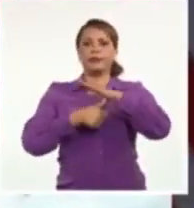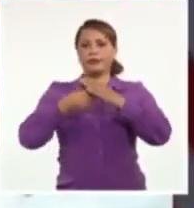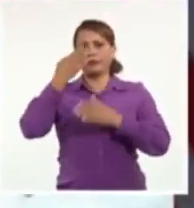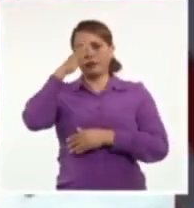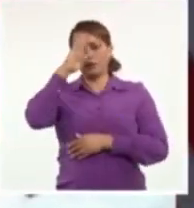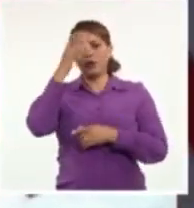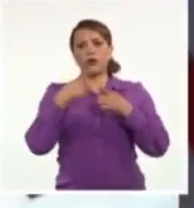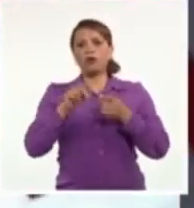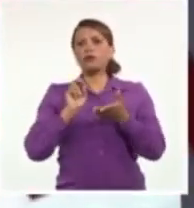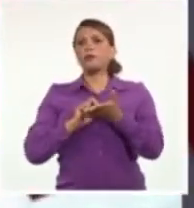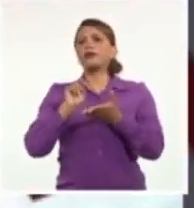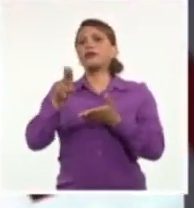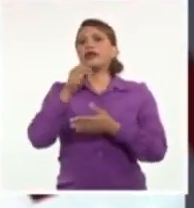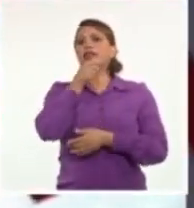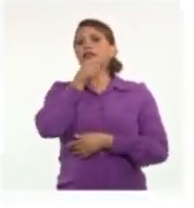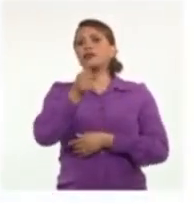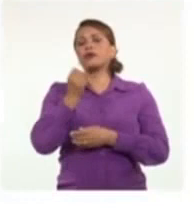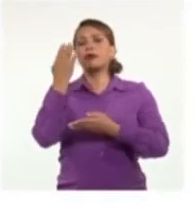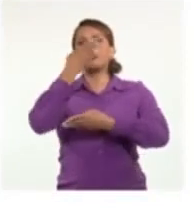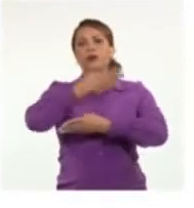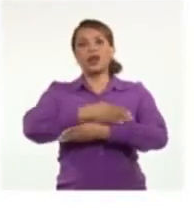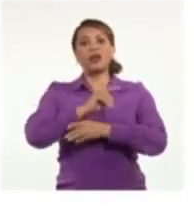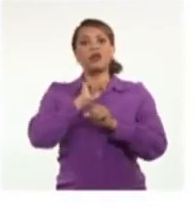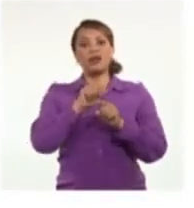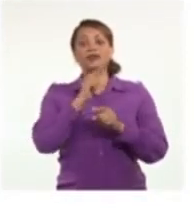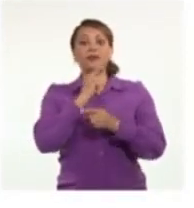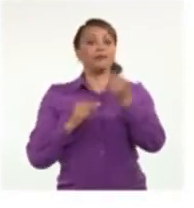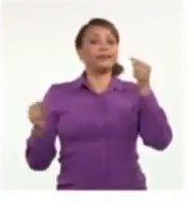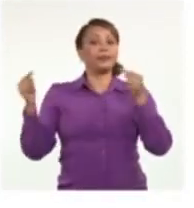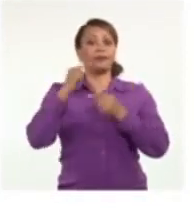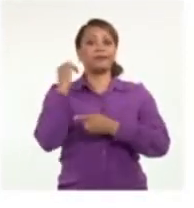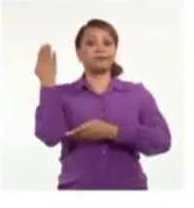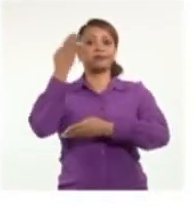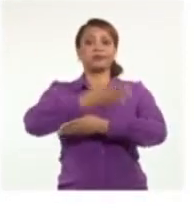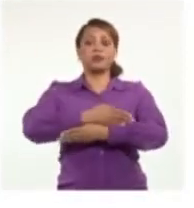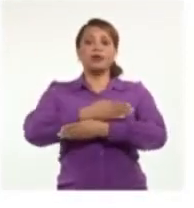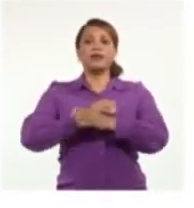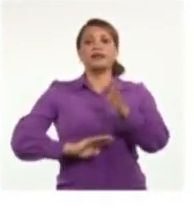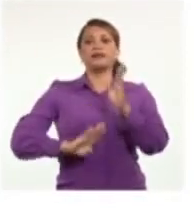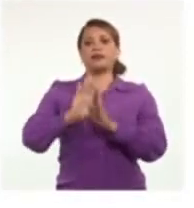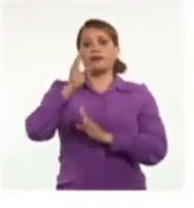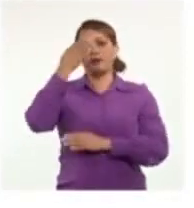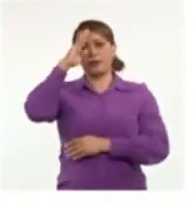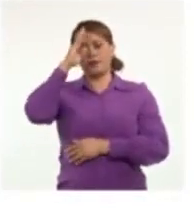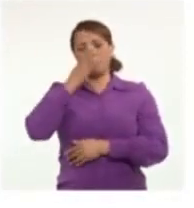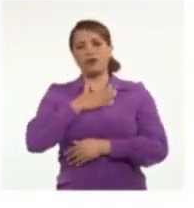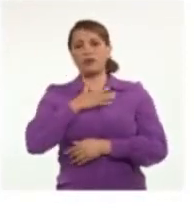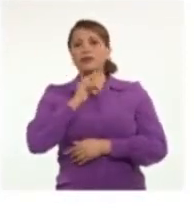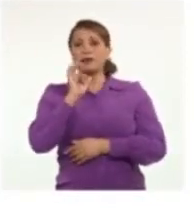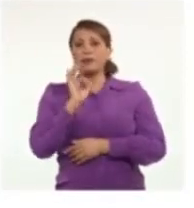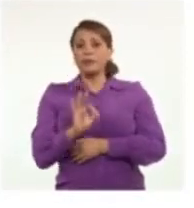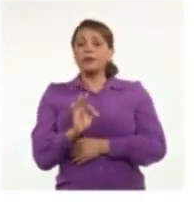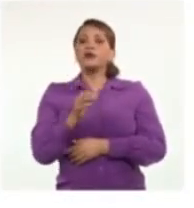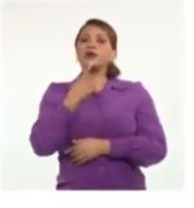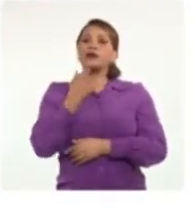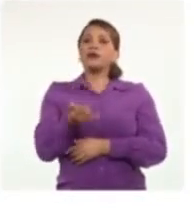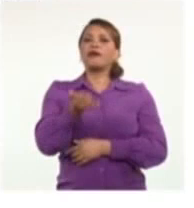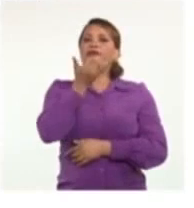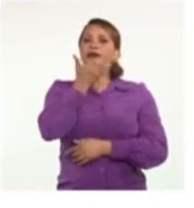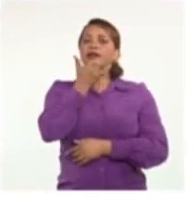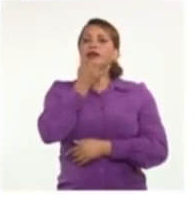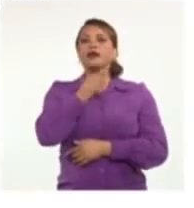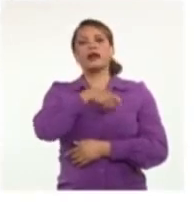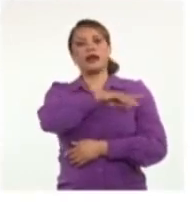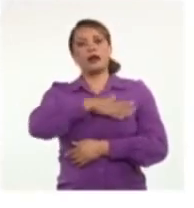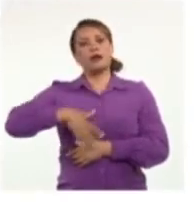otro mensaje denunció que el bloqueo constituye el principal obstáculo al desarrollo de Cuba y, por tanto, deteriora el nivel de vida del